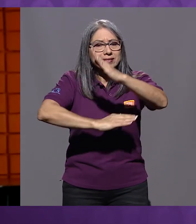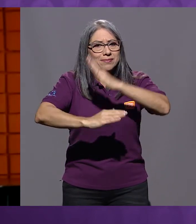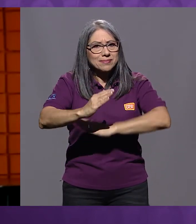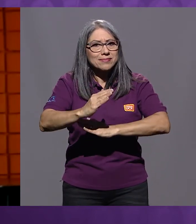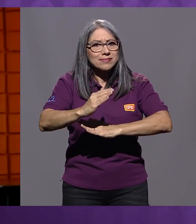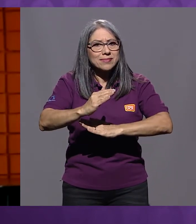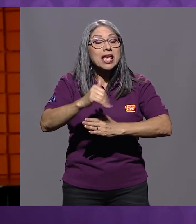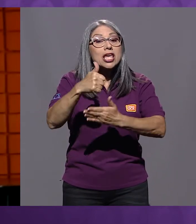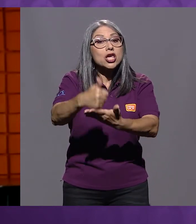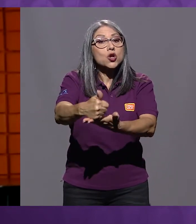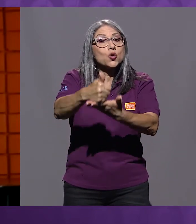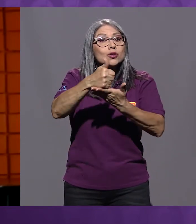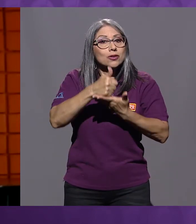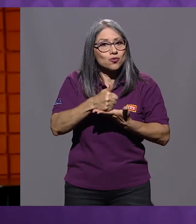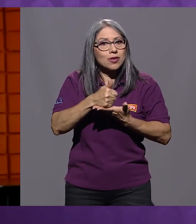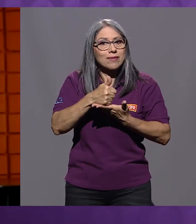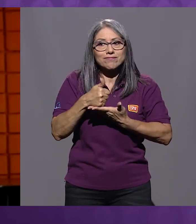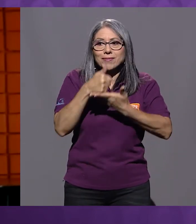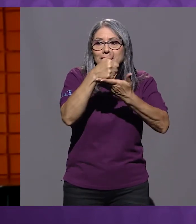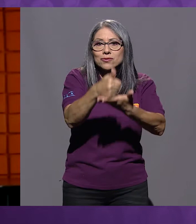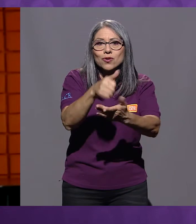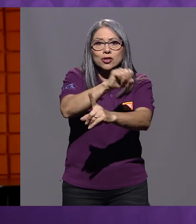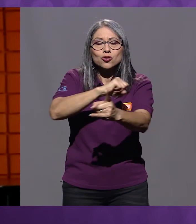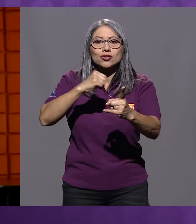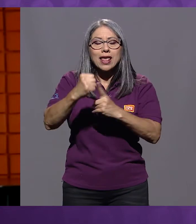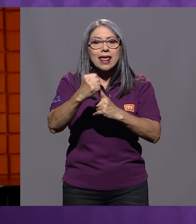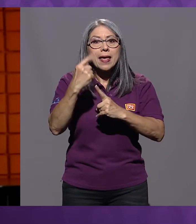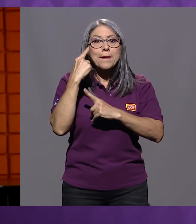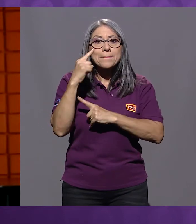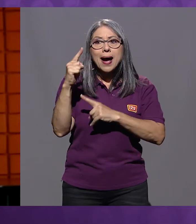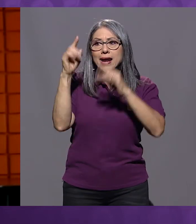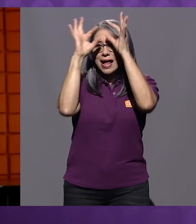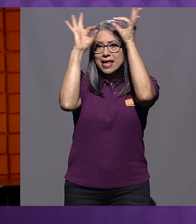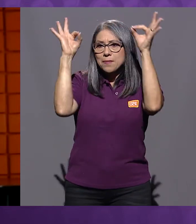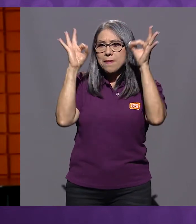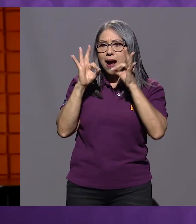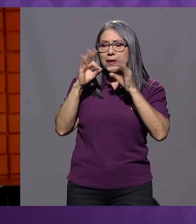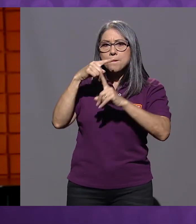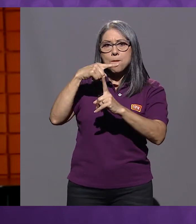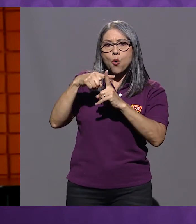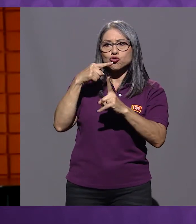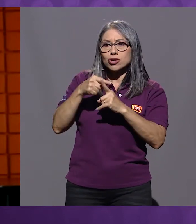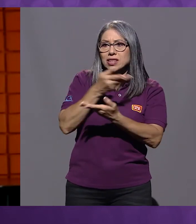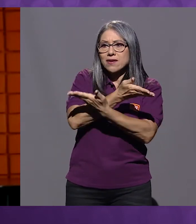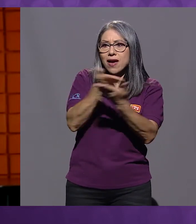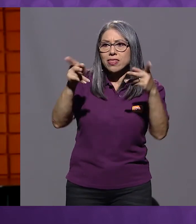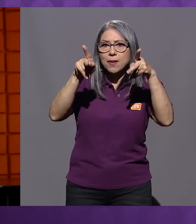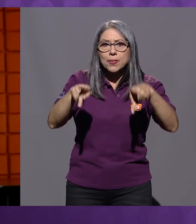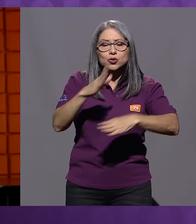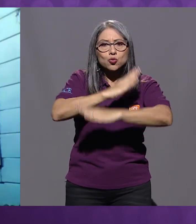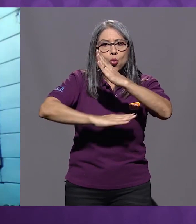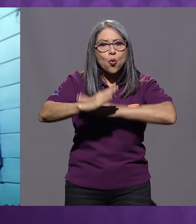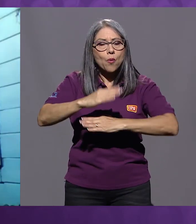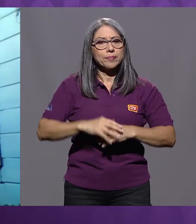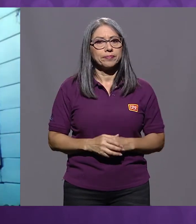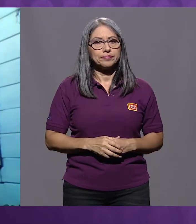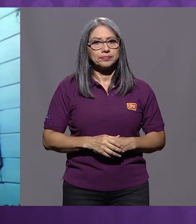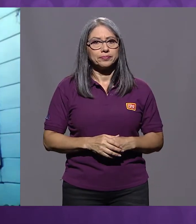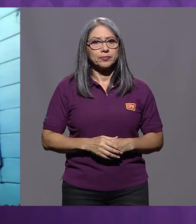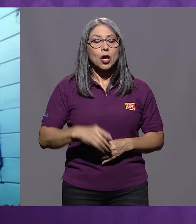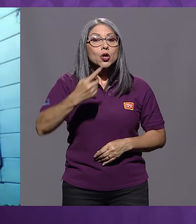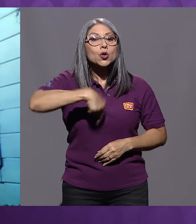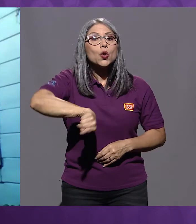discapacidad y nos ayuda como sociedad a construir una imagen positiva hacia este colectivo. Nosotros